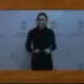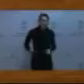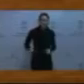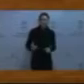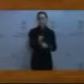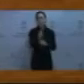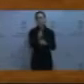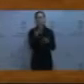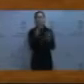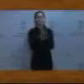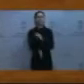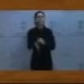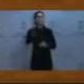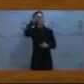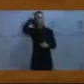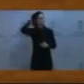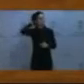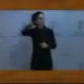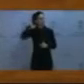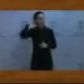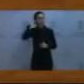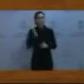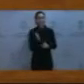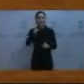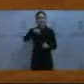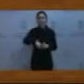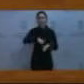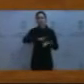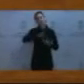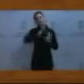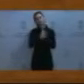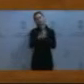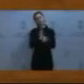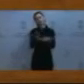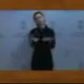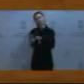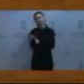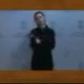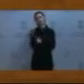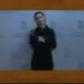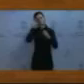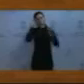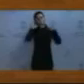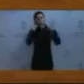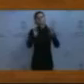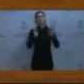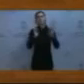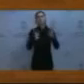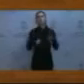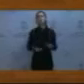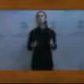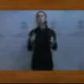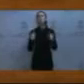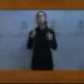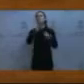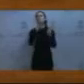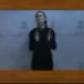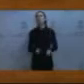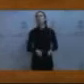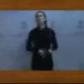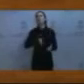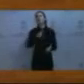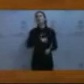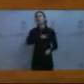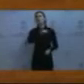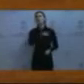es cinismo. Y venir aquí a dar lecciones a los demás del sentido de la responsabilidad, oiga, aprueben el presupuesto general del Estado,